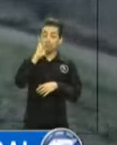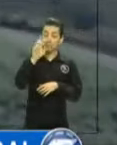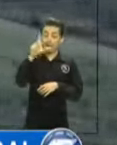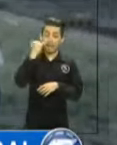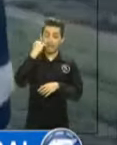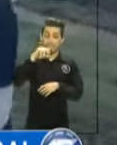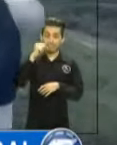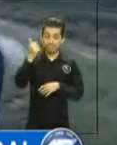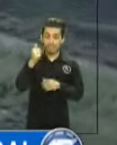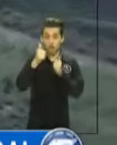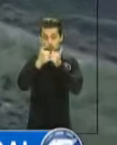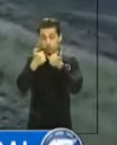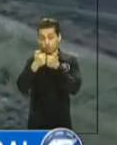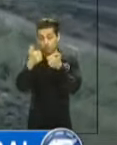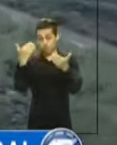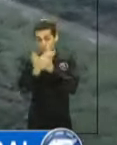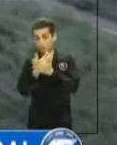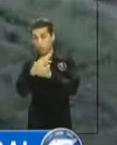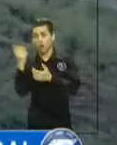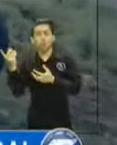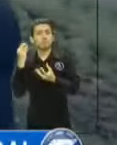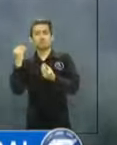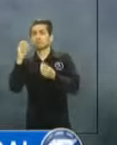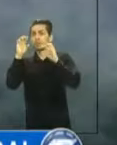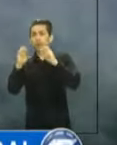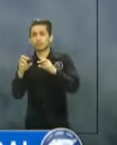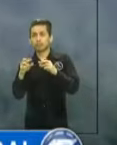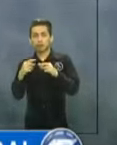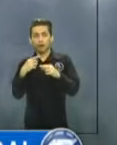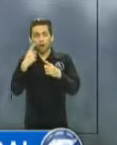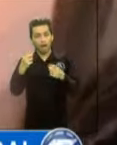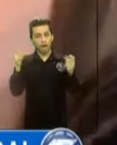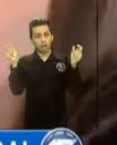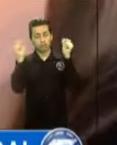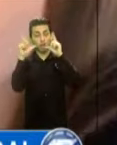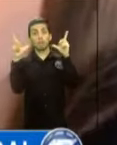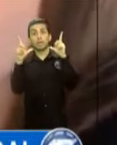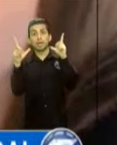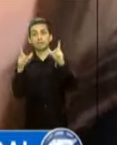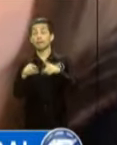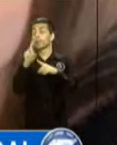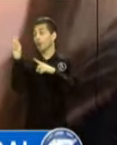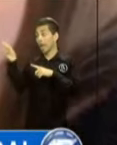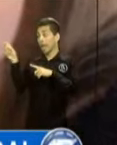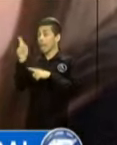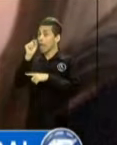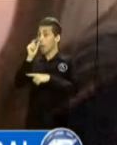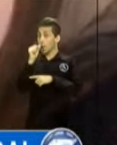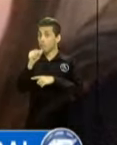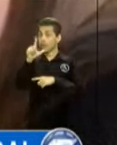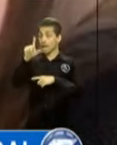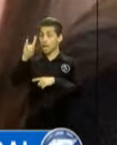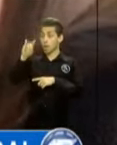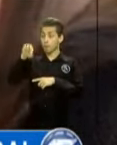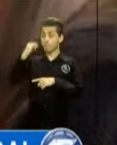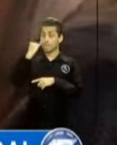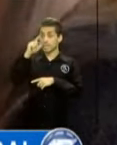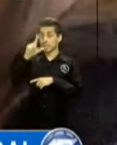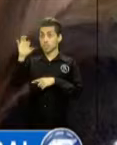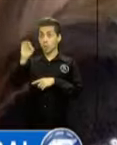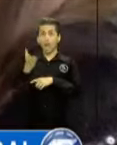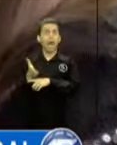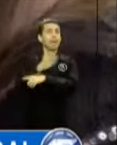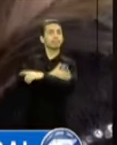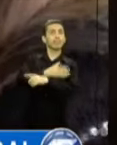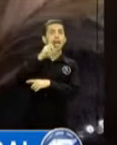ha generado infinidad de reacciones, pero esta vez Rivera fue criticado duramente, ya que meses atrás se decía que Belinda